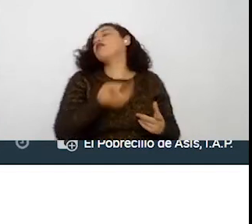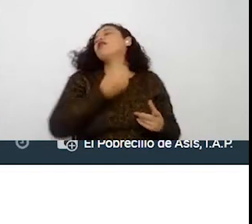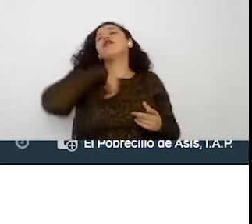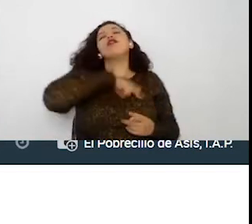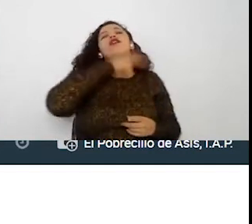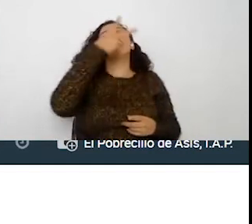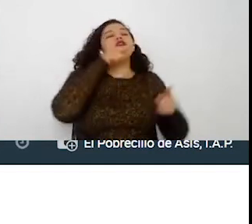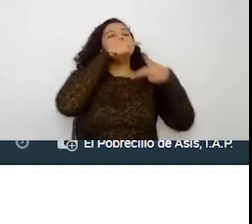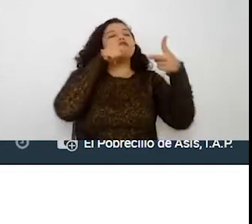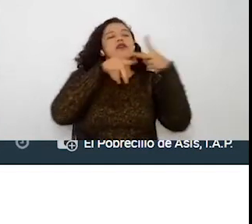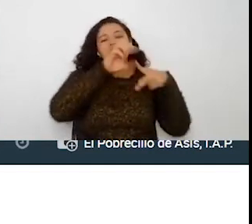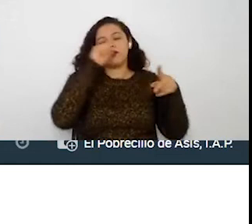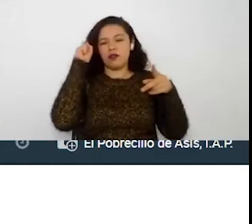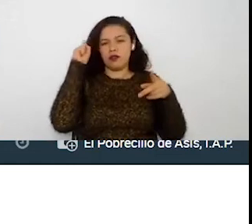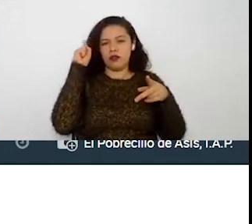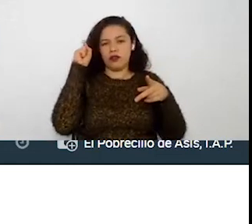dos objetivos